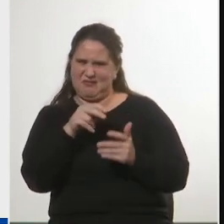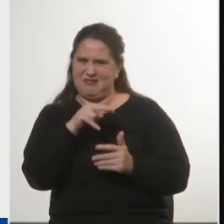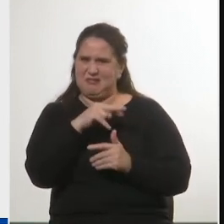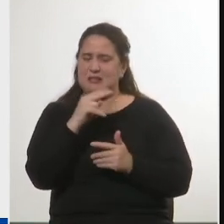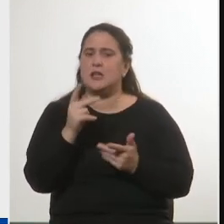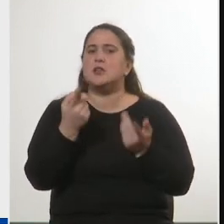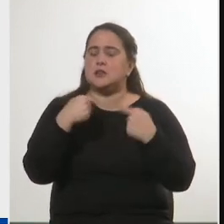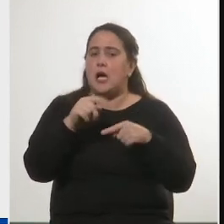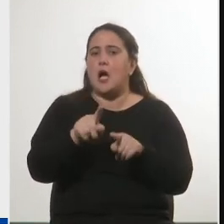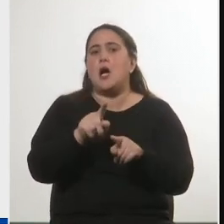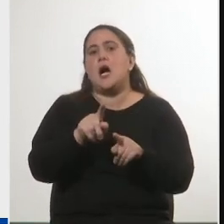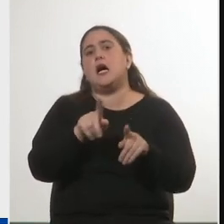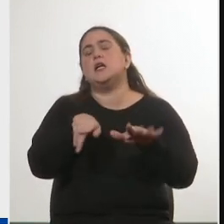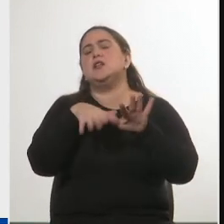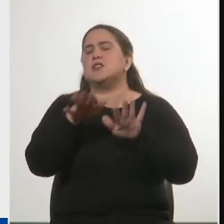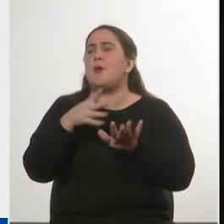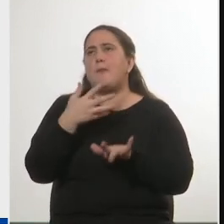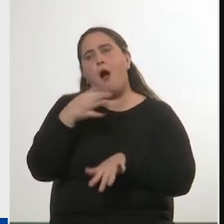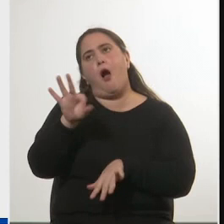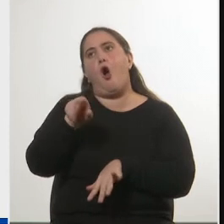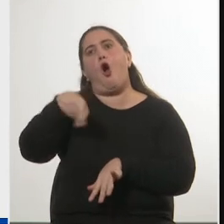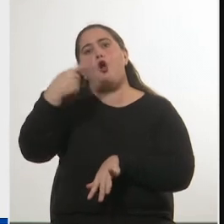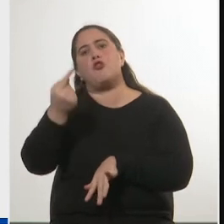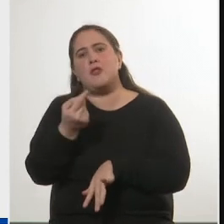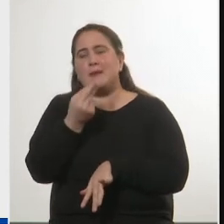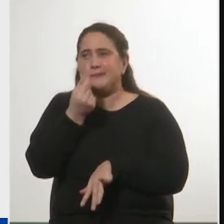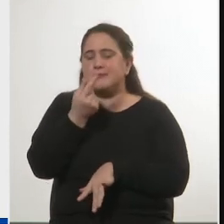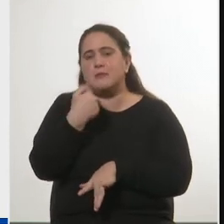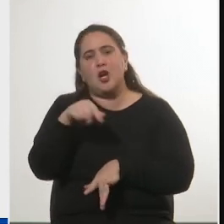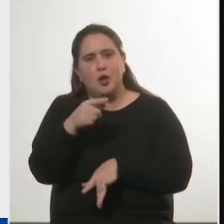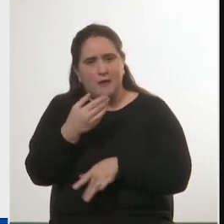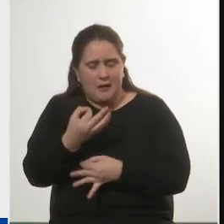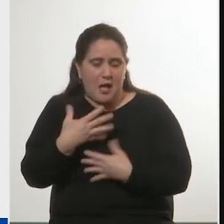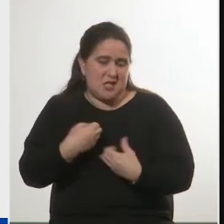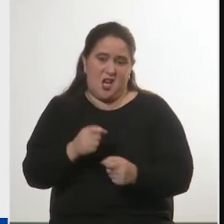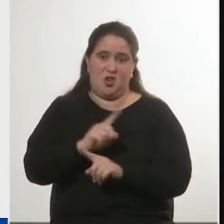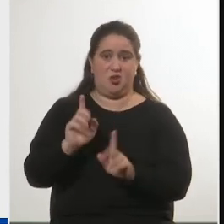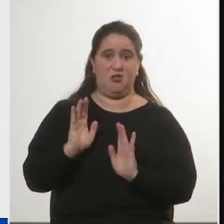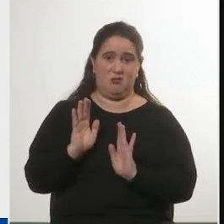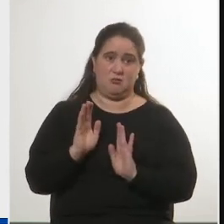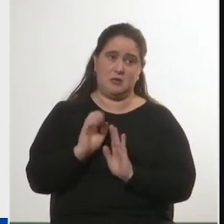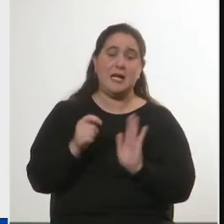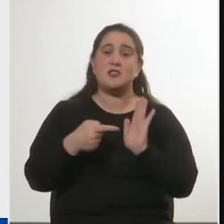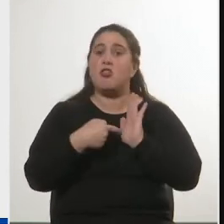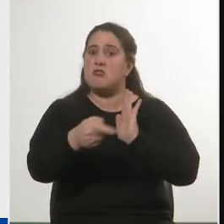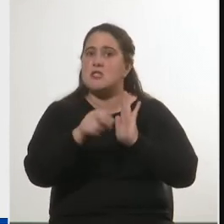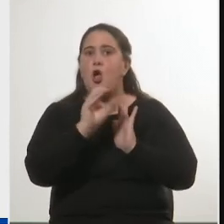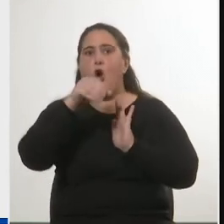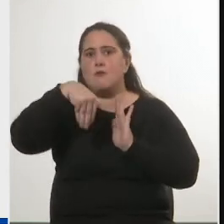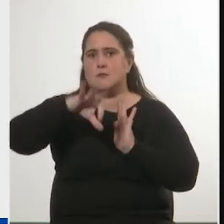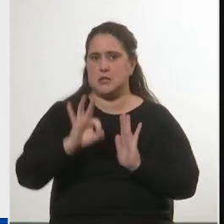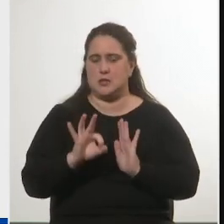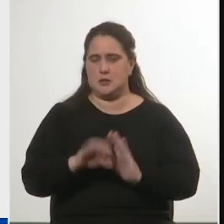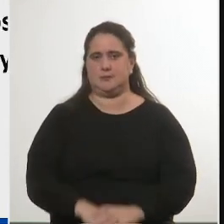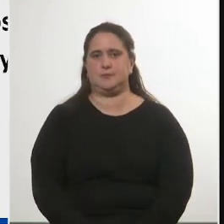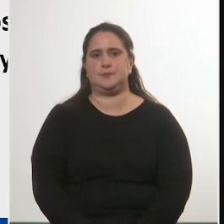otras fuentes que en realidad sean más agradables, pero puedan ser insalubres. Eso es lo que define la